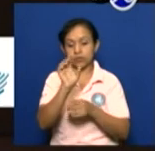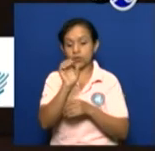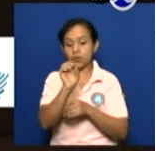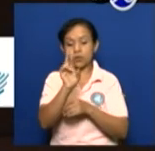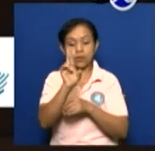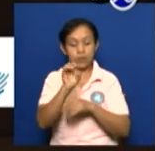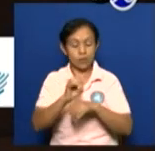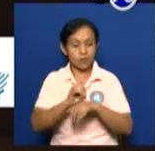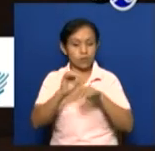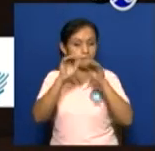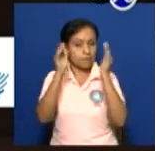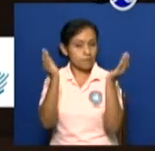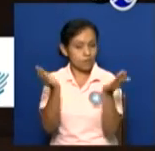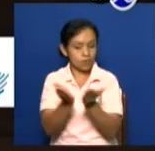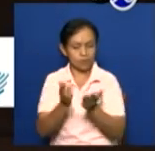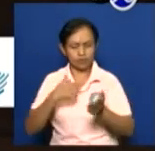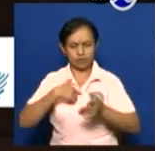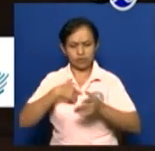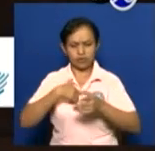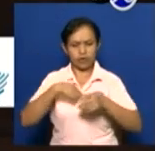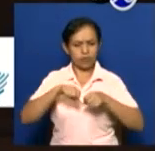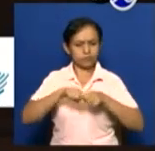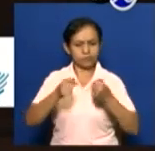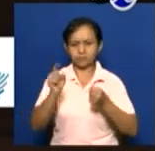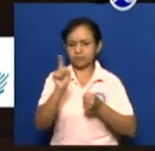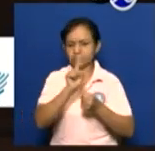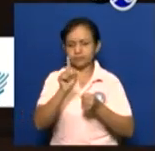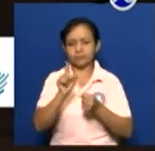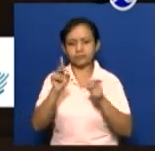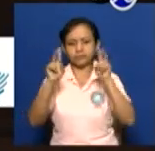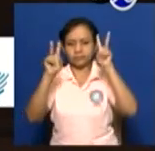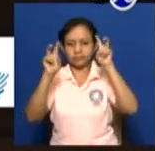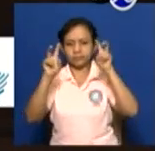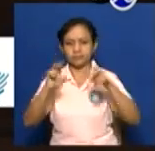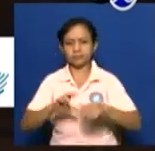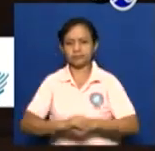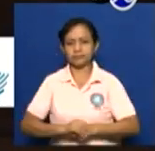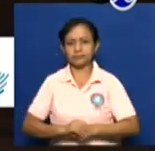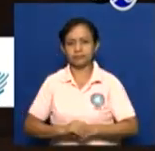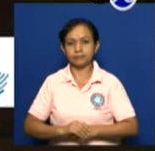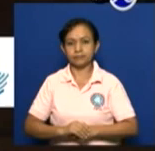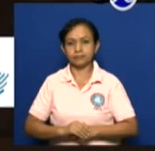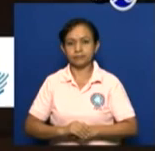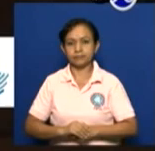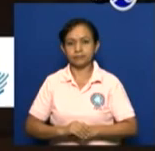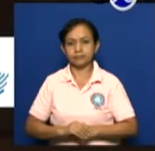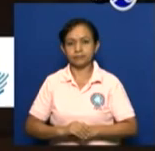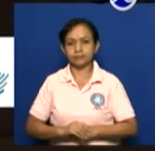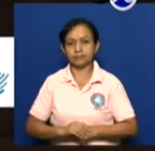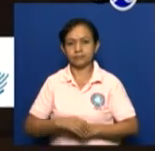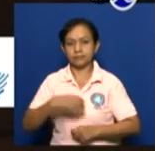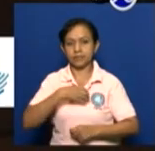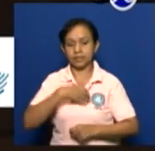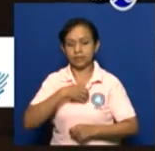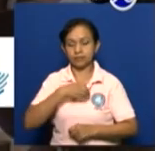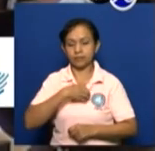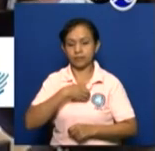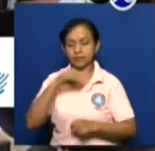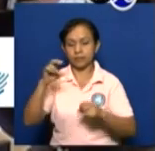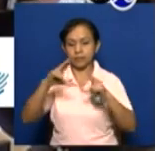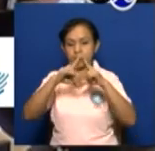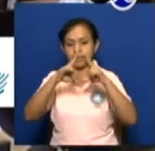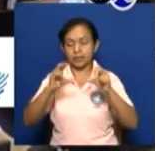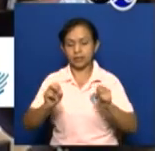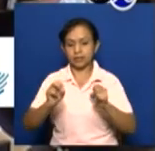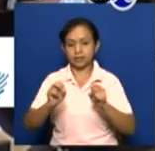mundo que me haga quebrantarlas. Cierro comillas. La soberanía nacional,